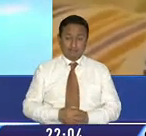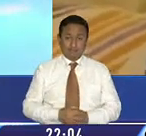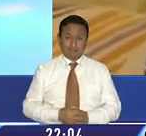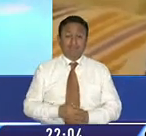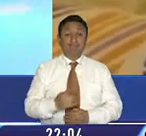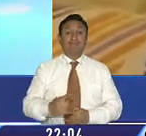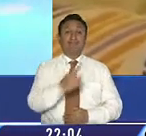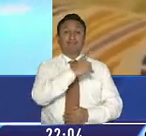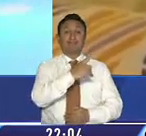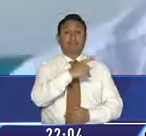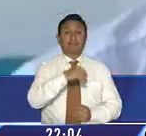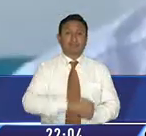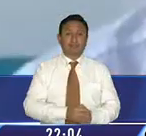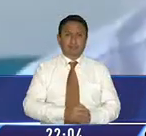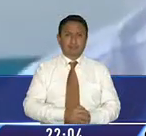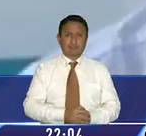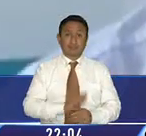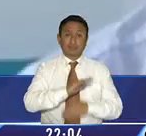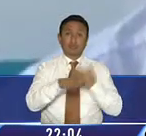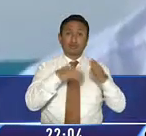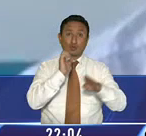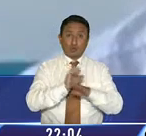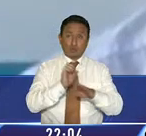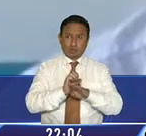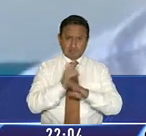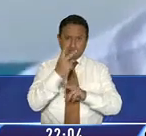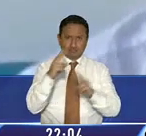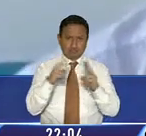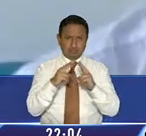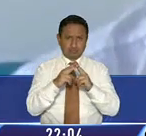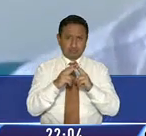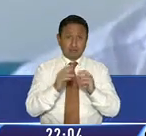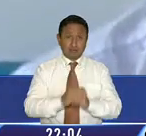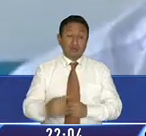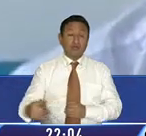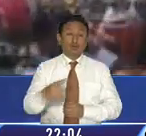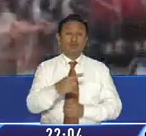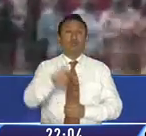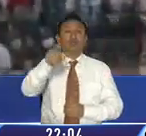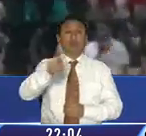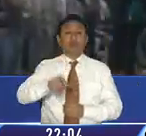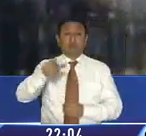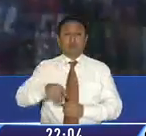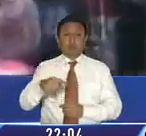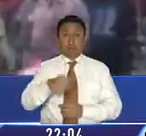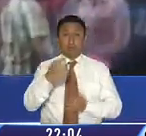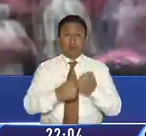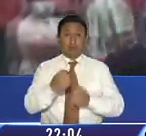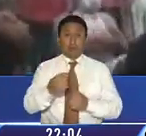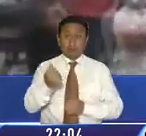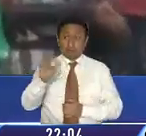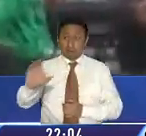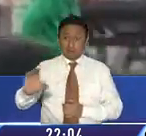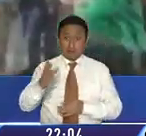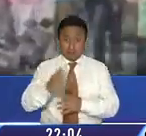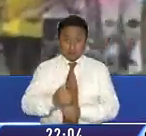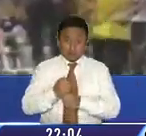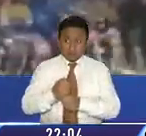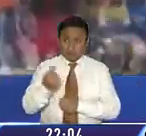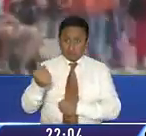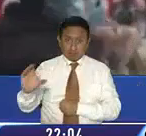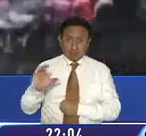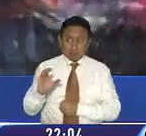Castillo fue conocido por todo el Ecuador luego de que sus acreedores tuvieran problemas para recuperar